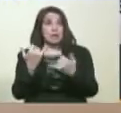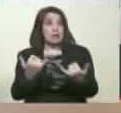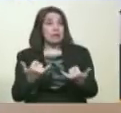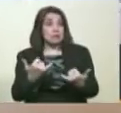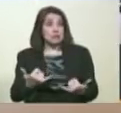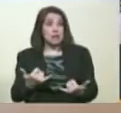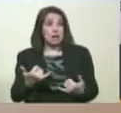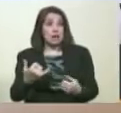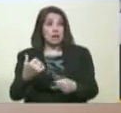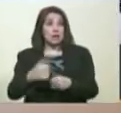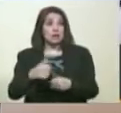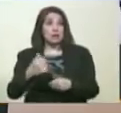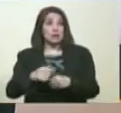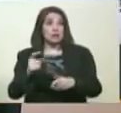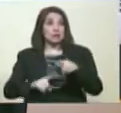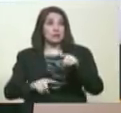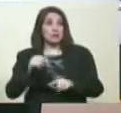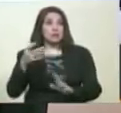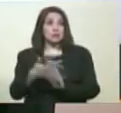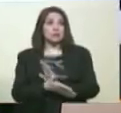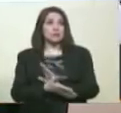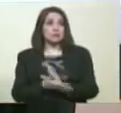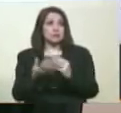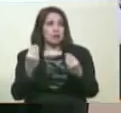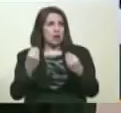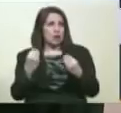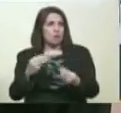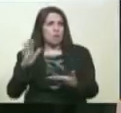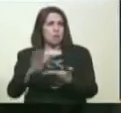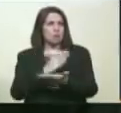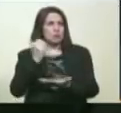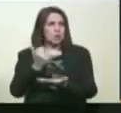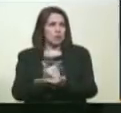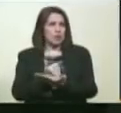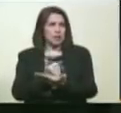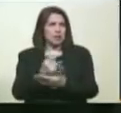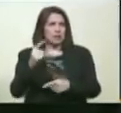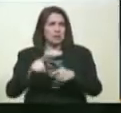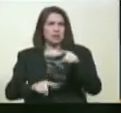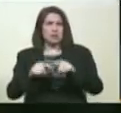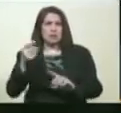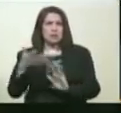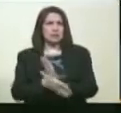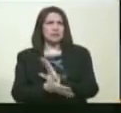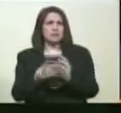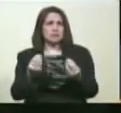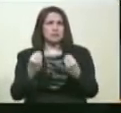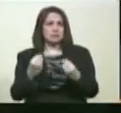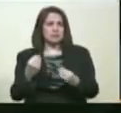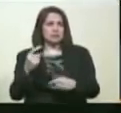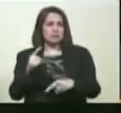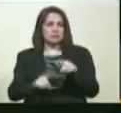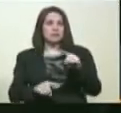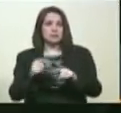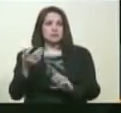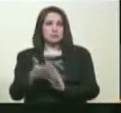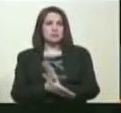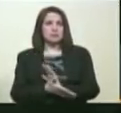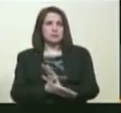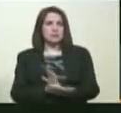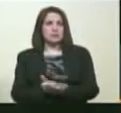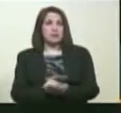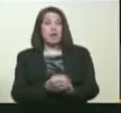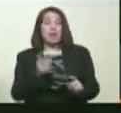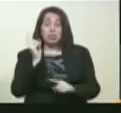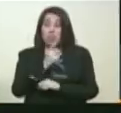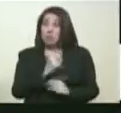Maracaibo hasta Margarita, hasta Puerto Ordaz. Todos nuestros productos de verdad que han calado. Excelente. Bastante. ¿Están exportando algo? Todavía no, todavía estamos en el trámite. ¿Tienen que exportar?